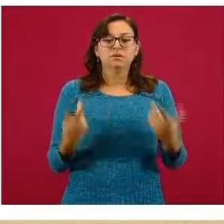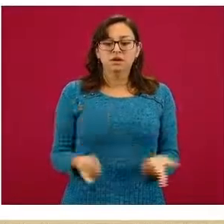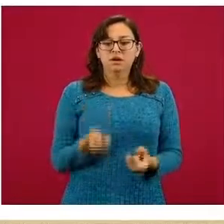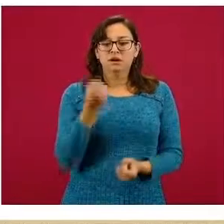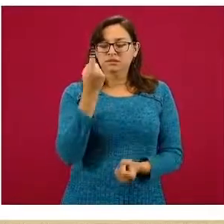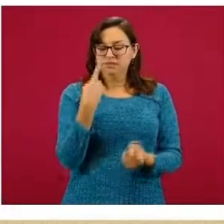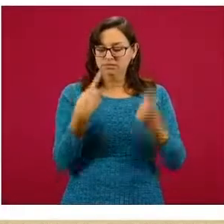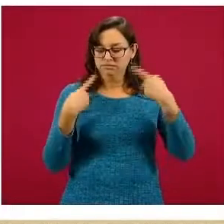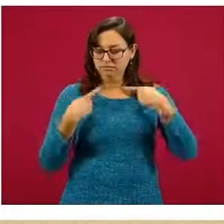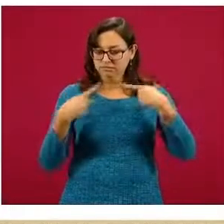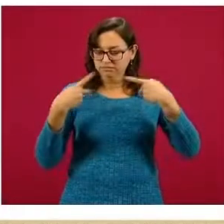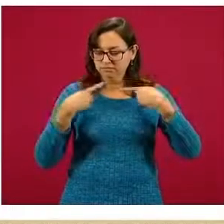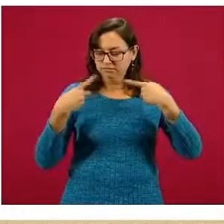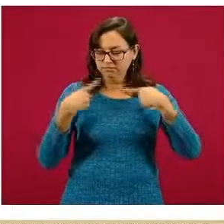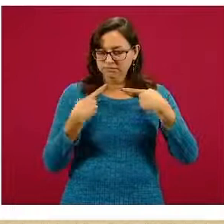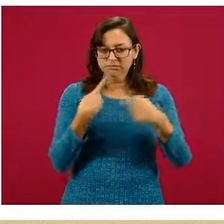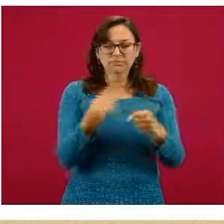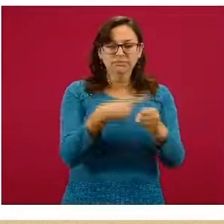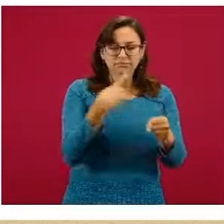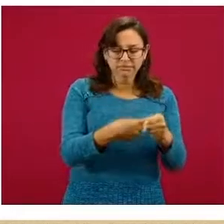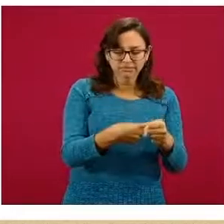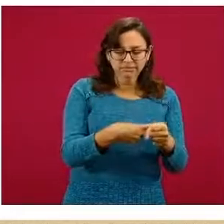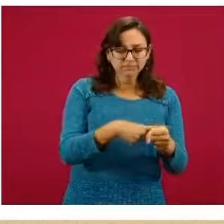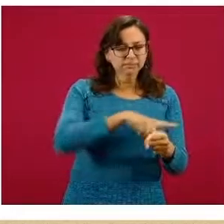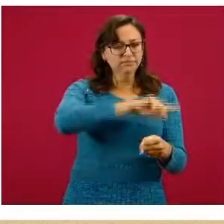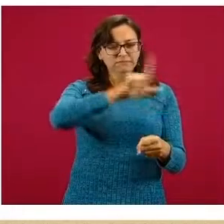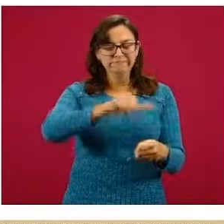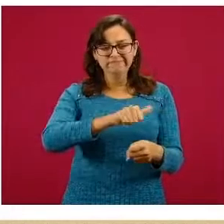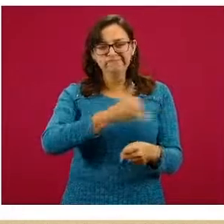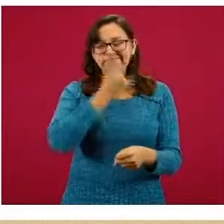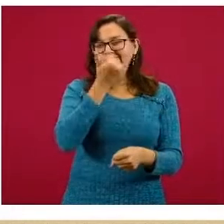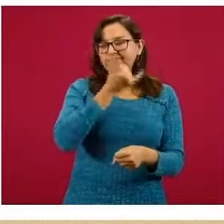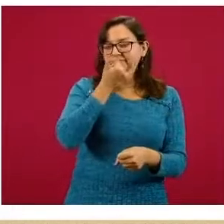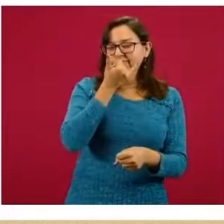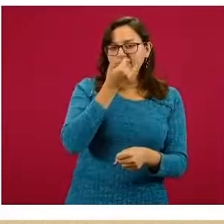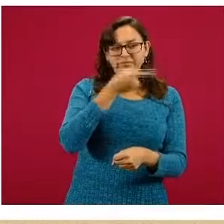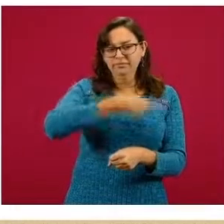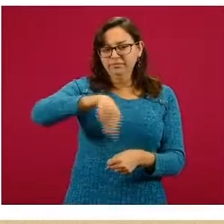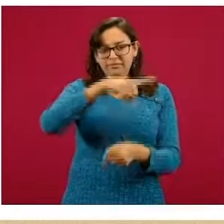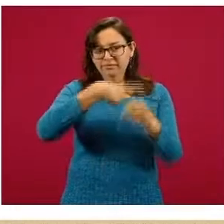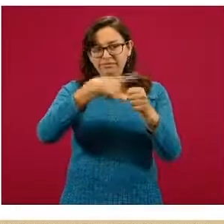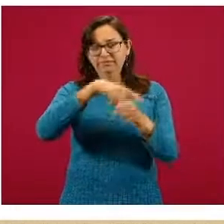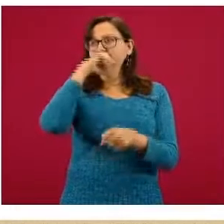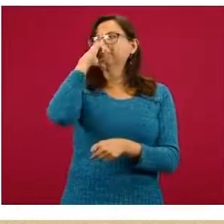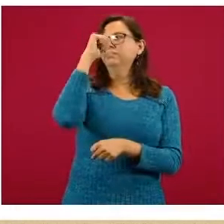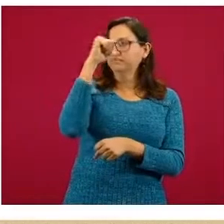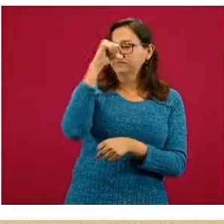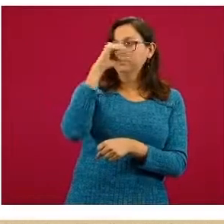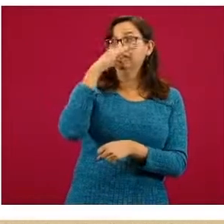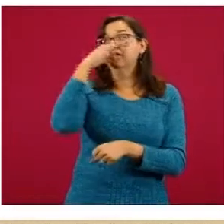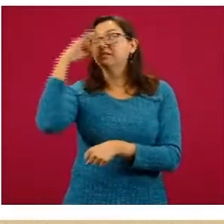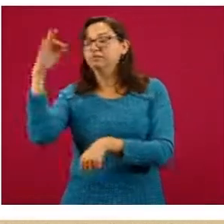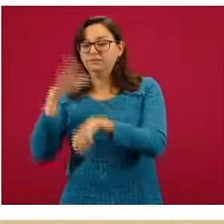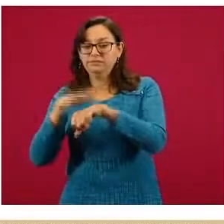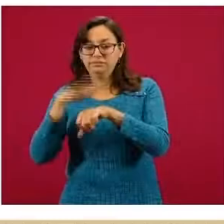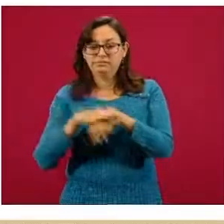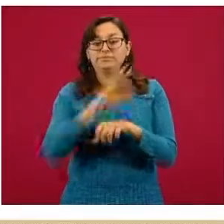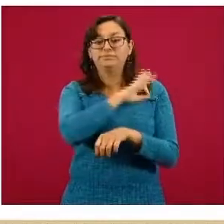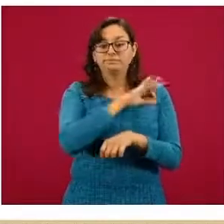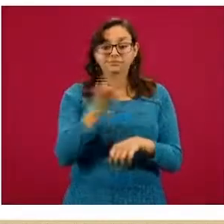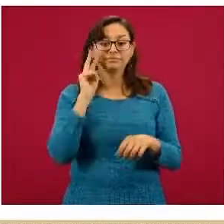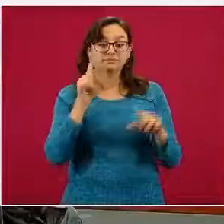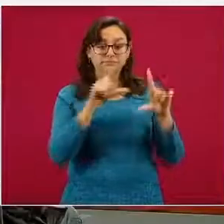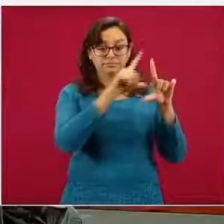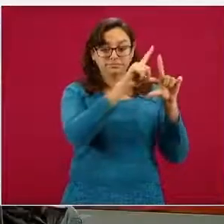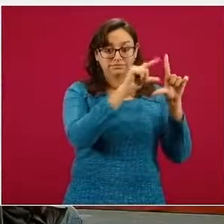habían confirmado por otro tipo de prueba de laboratorio. Y es por eso que inclusive en la gráfica